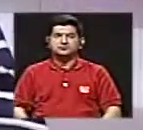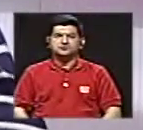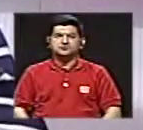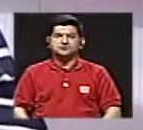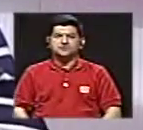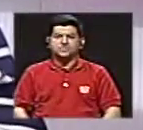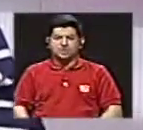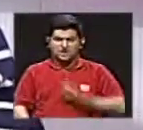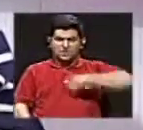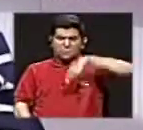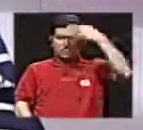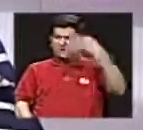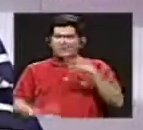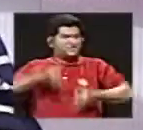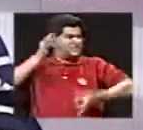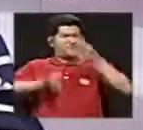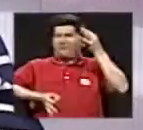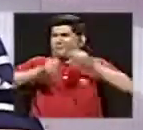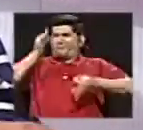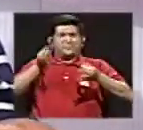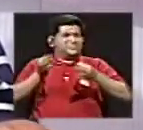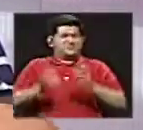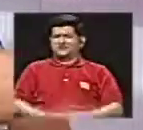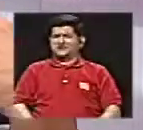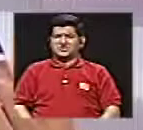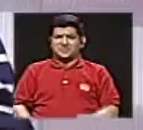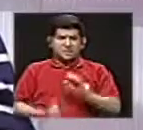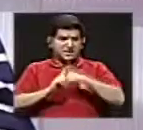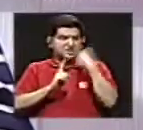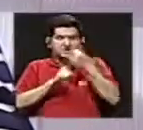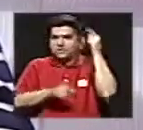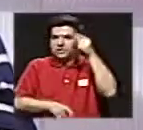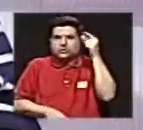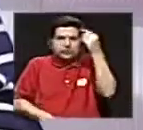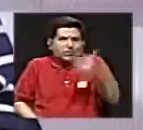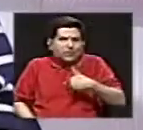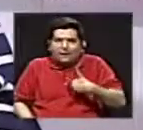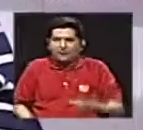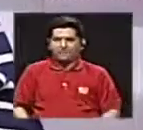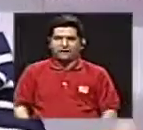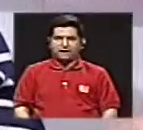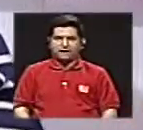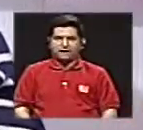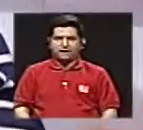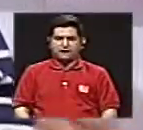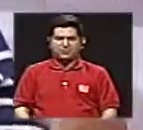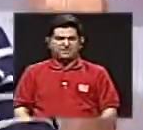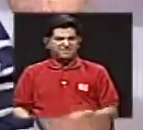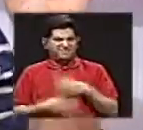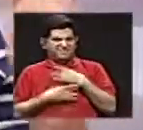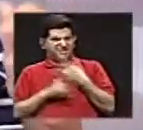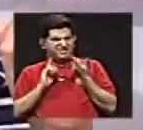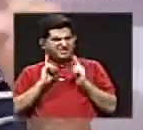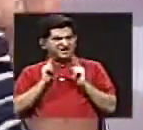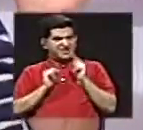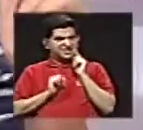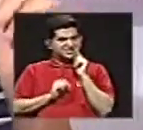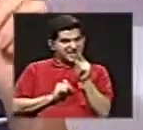Entonces, nos parece una injusticia tremenda y un sinsentido también. Es decir, ¿cuál es el interés? Ahí es